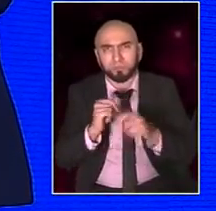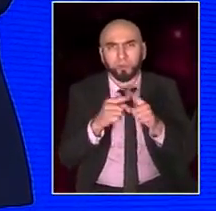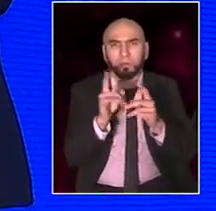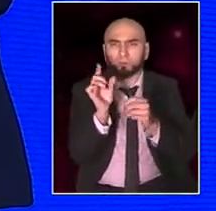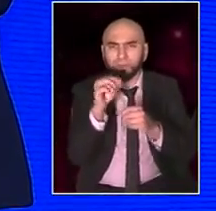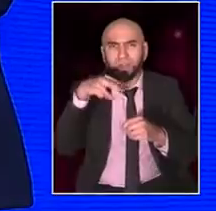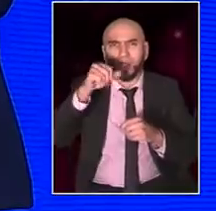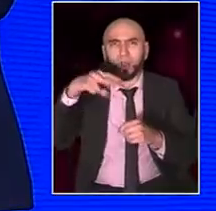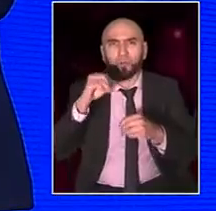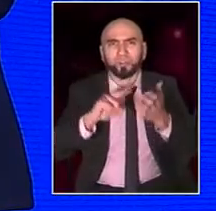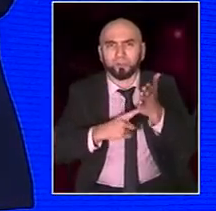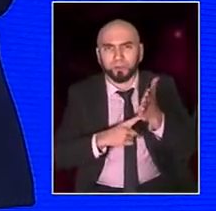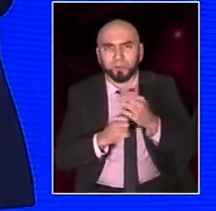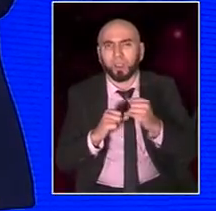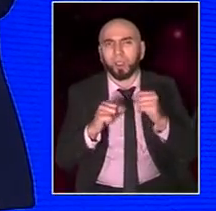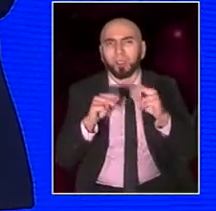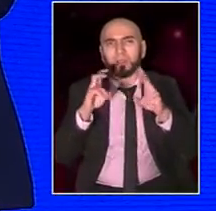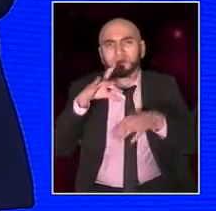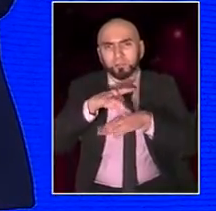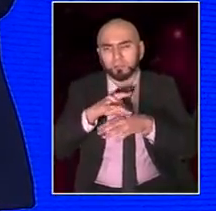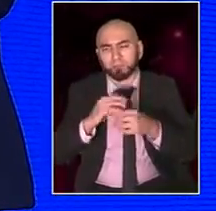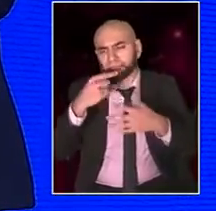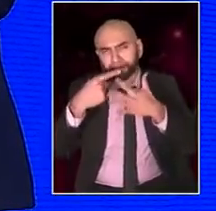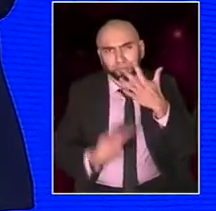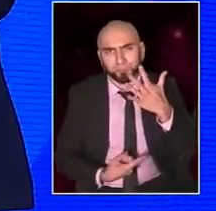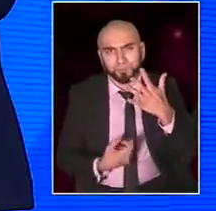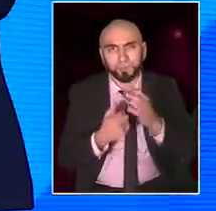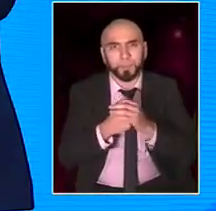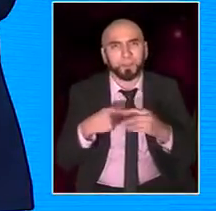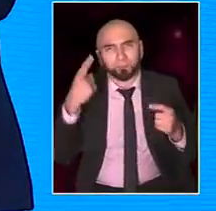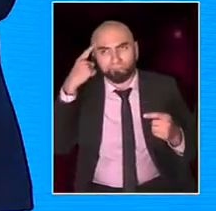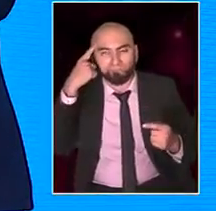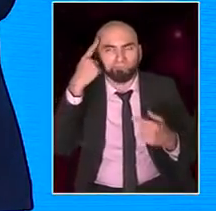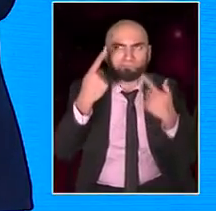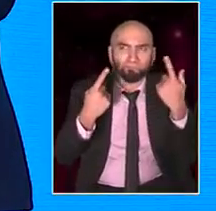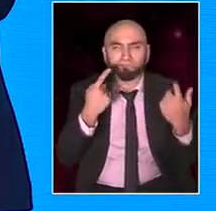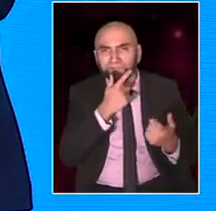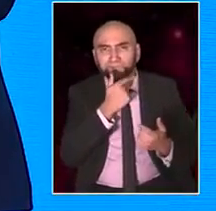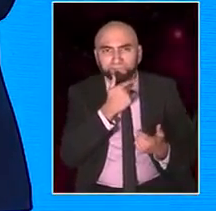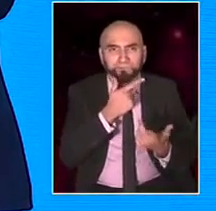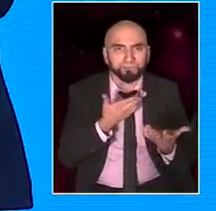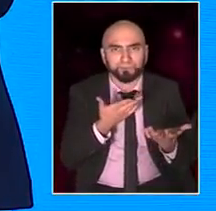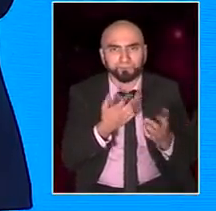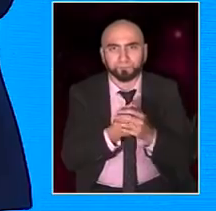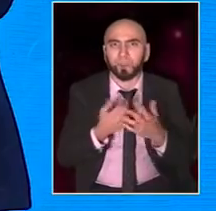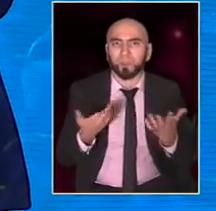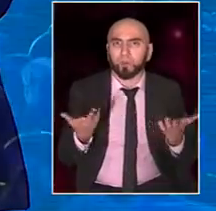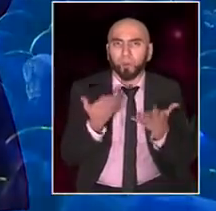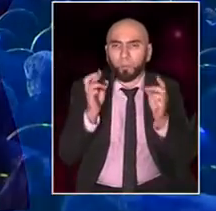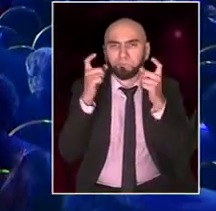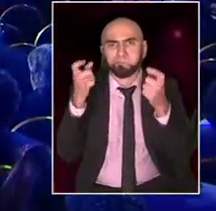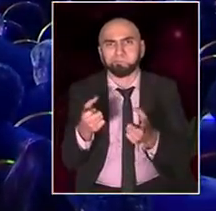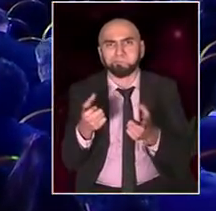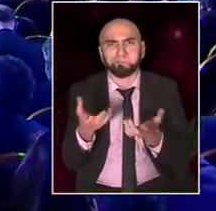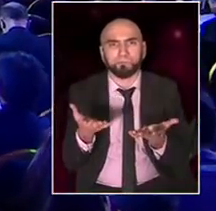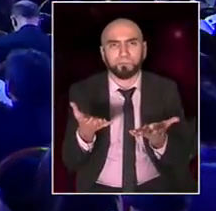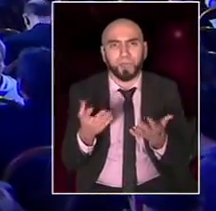aplicada a la salud, entre otros, nos imponen enormes interrogantes al momento de regular los efectos que todos estos